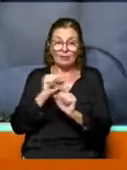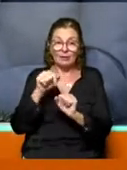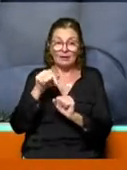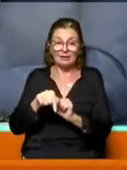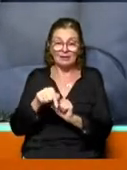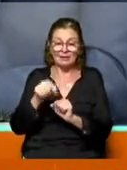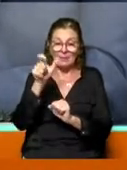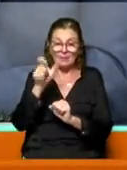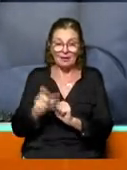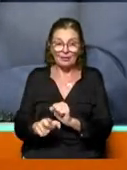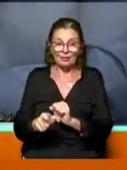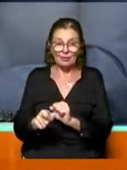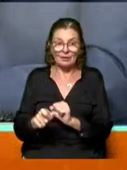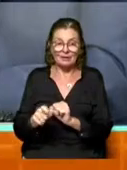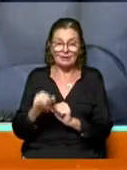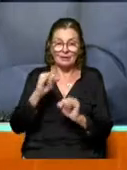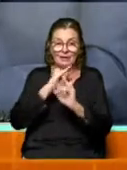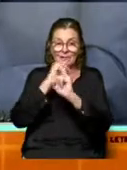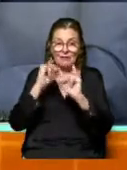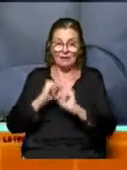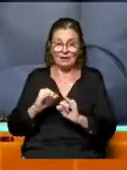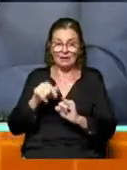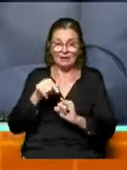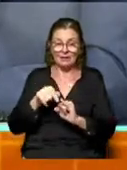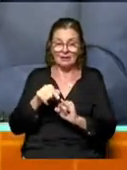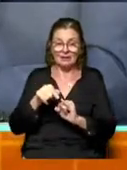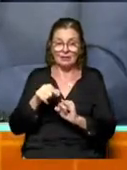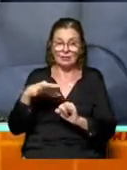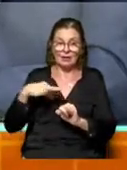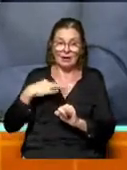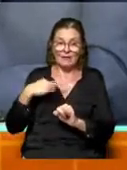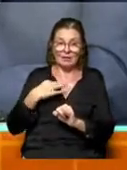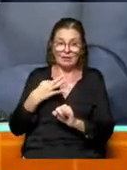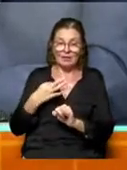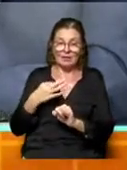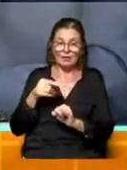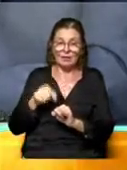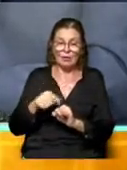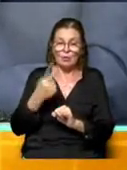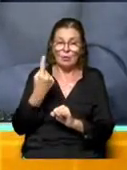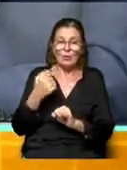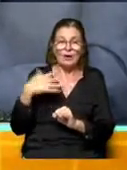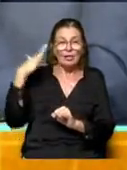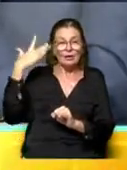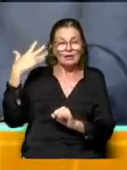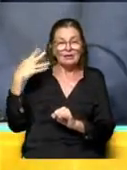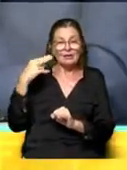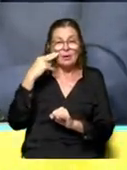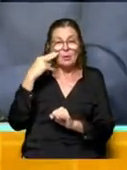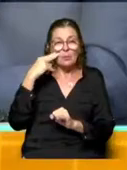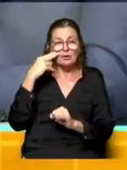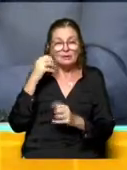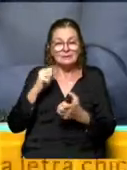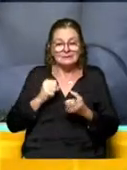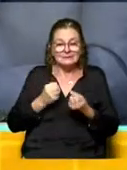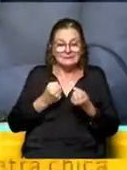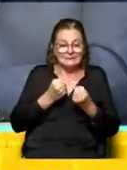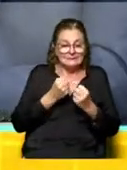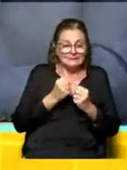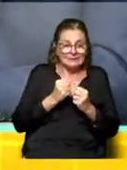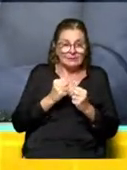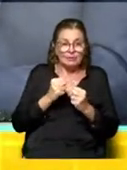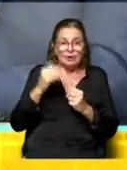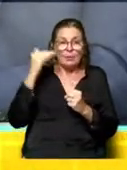niño tenga de ser feliz, porque de eso se trata la vida. Hoy un adolescente que tiene un trastorno de ansiedad y